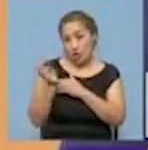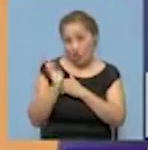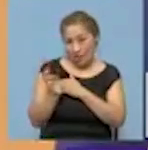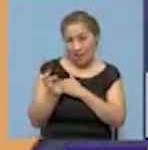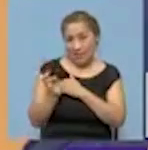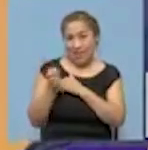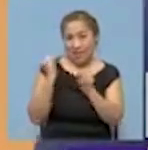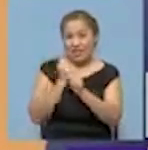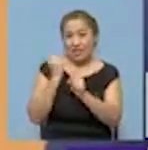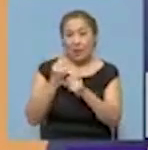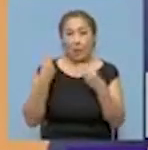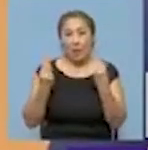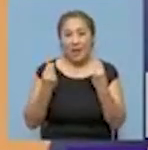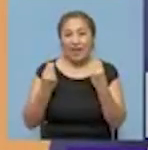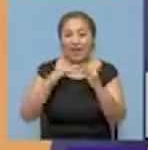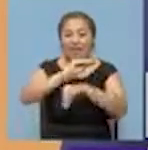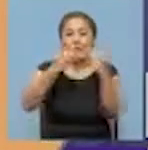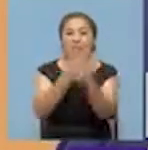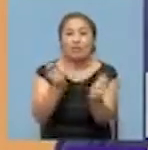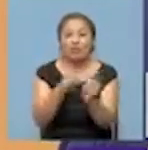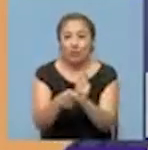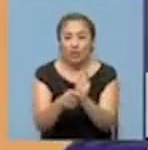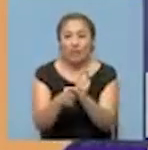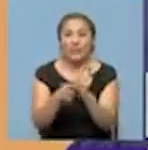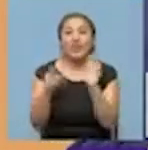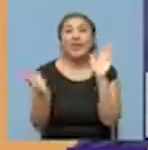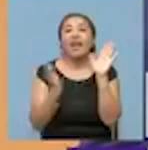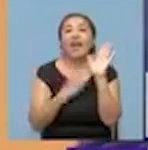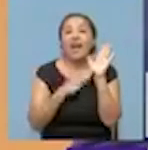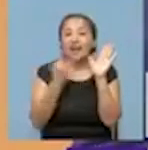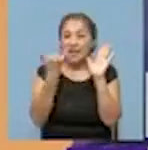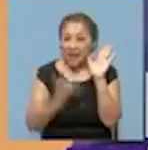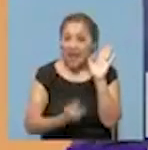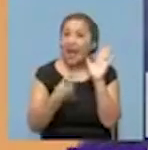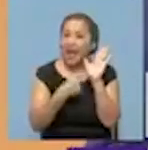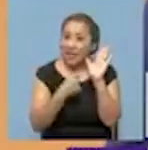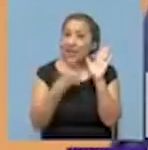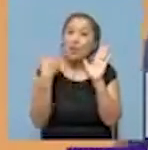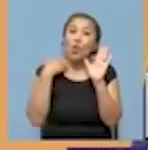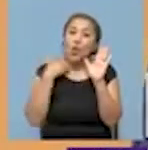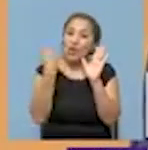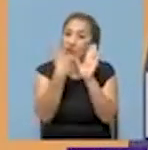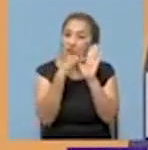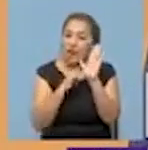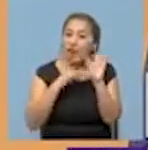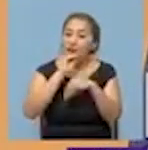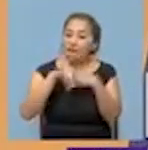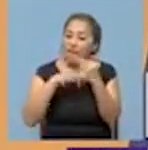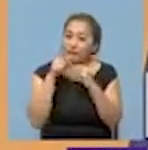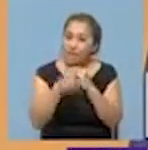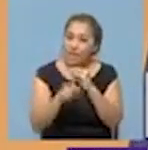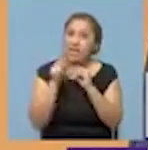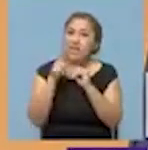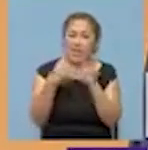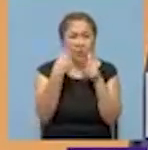vive para destruir la familia así lo dice en el ser creador del comunismo en su libro la familia de la propiedad privada